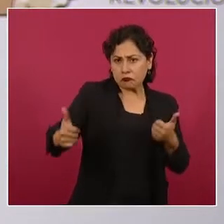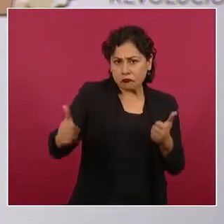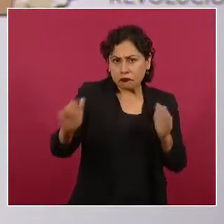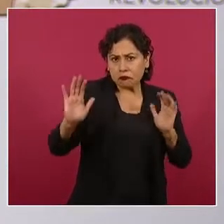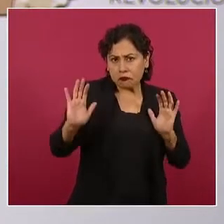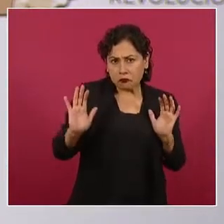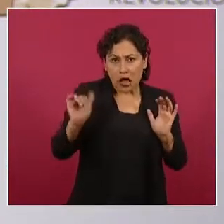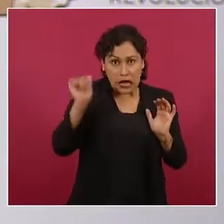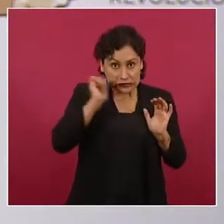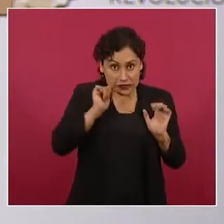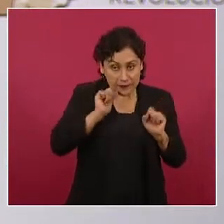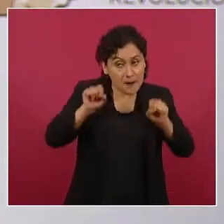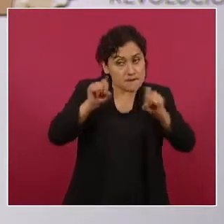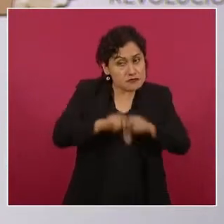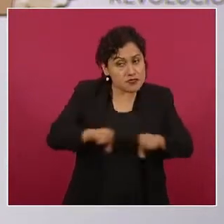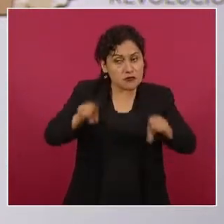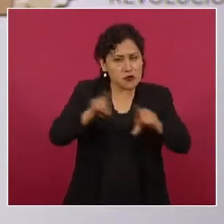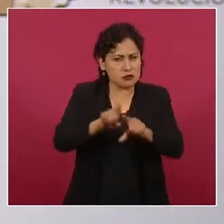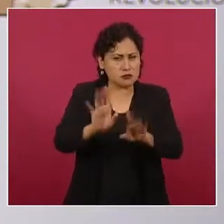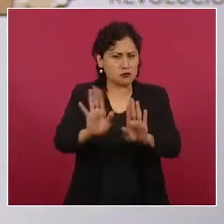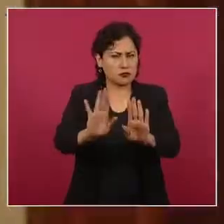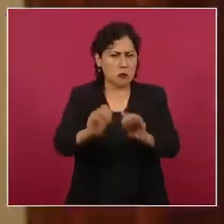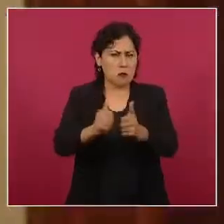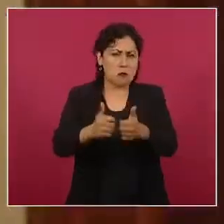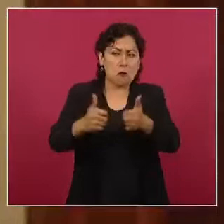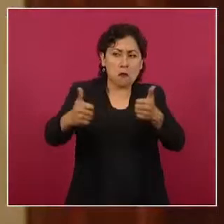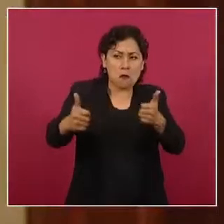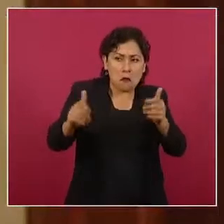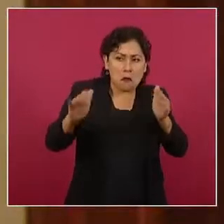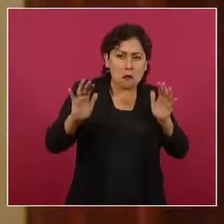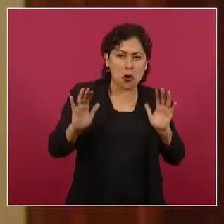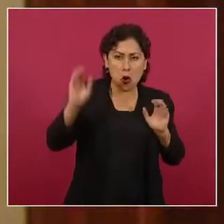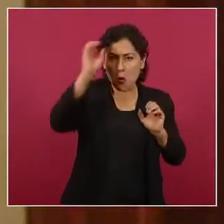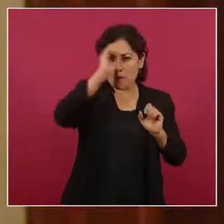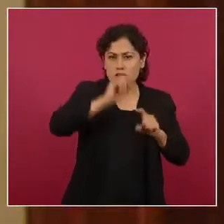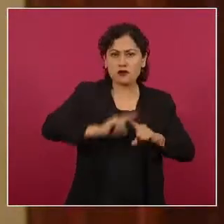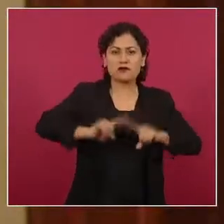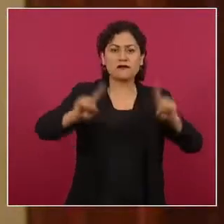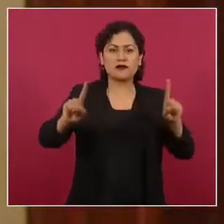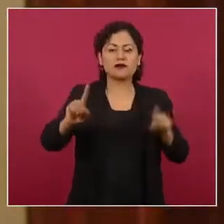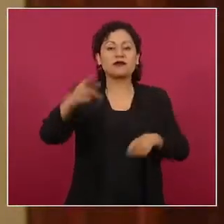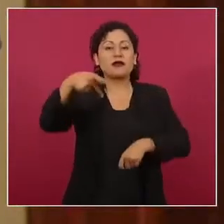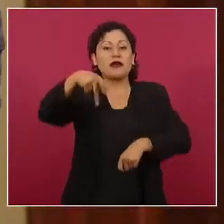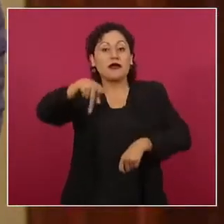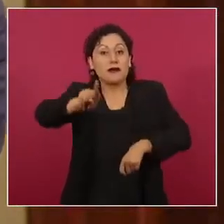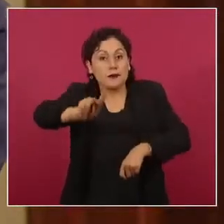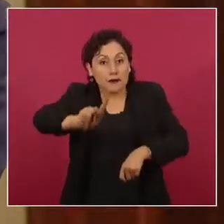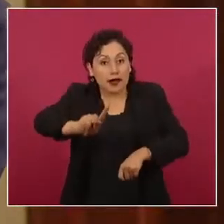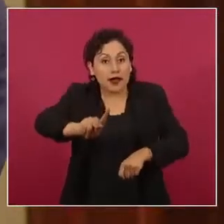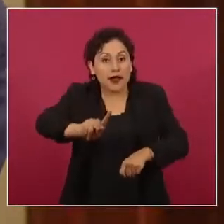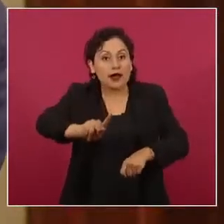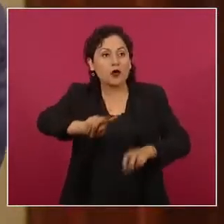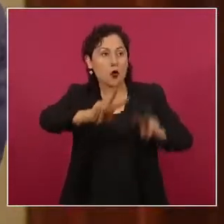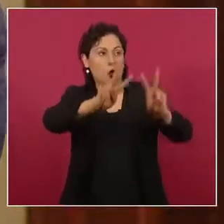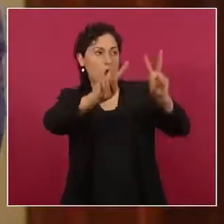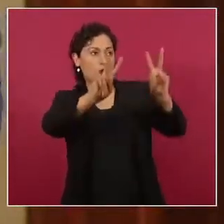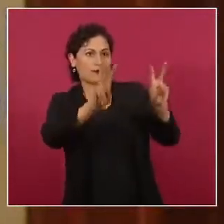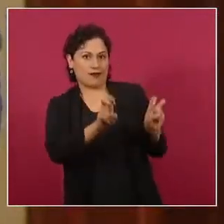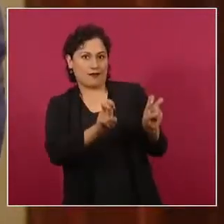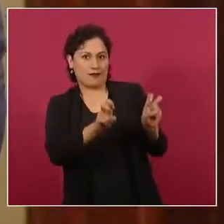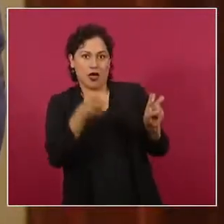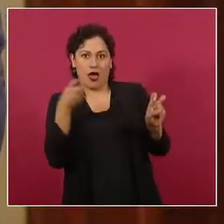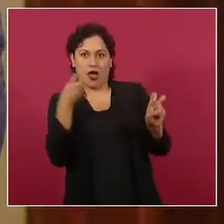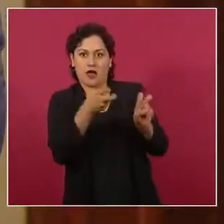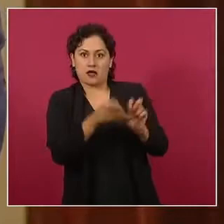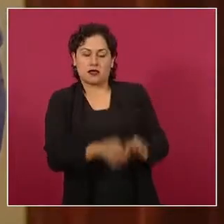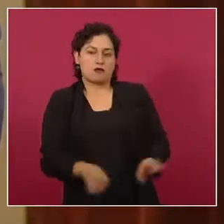pero hay cuestiones que son fundamentales. O sea, el interés del pueblo, el